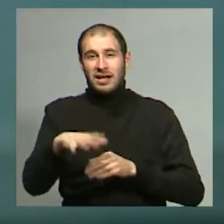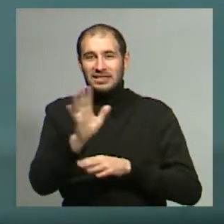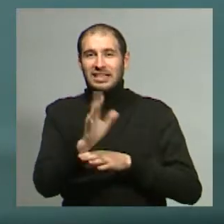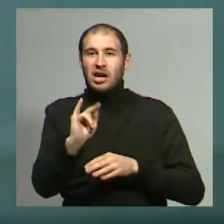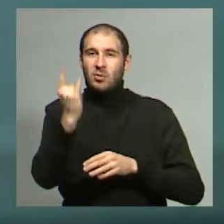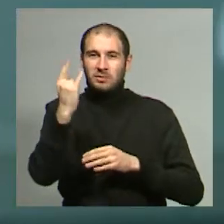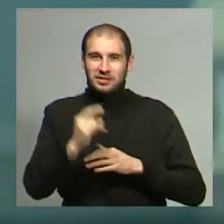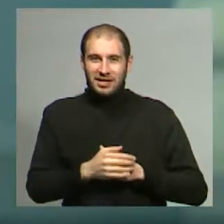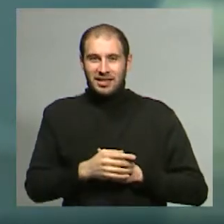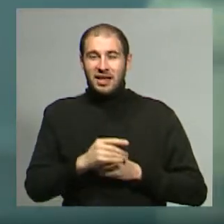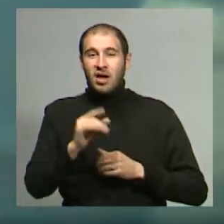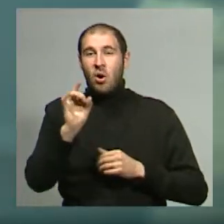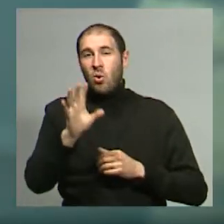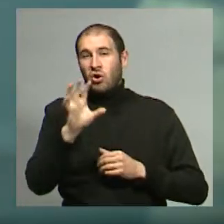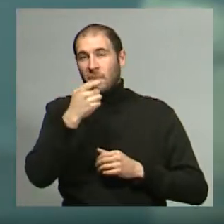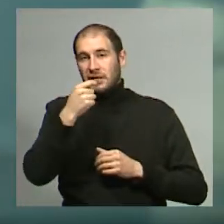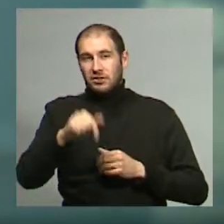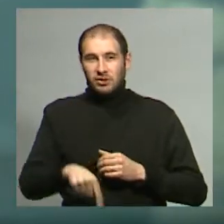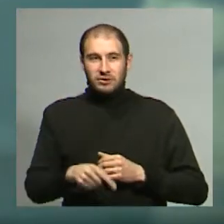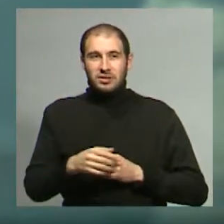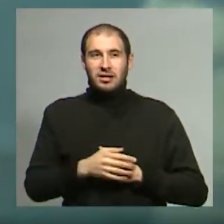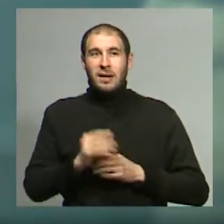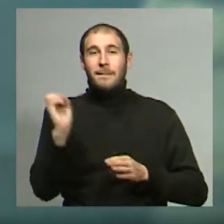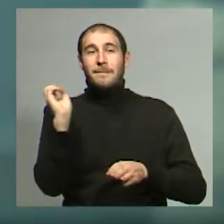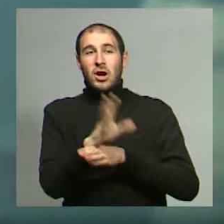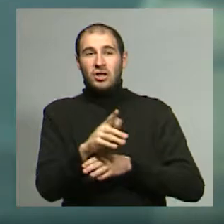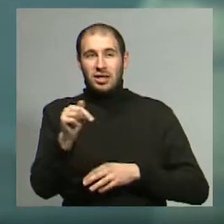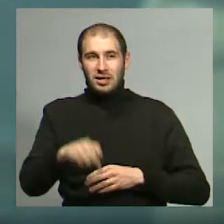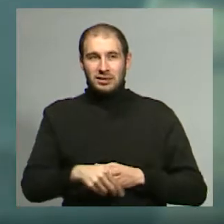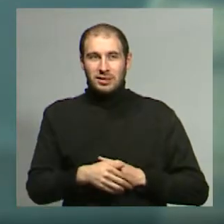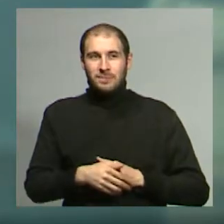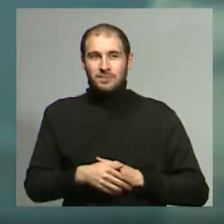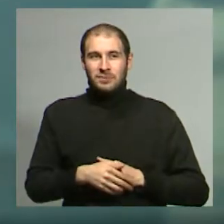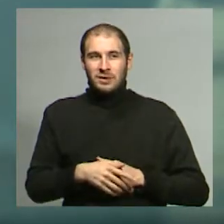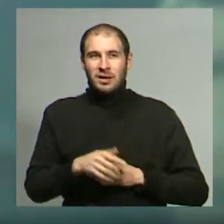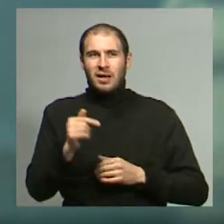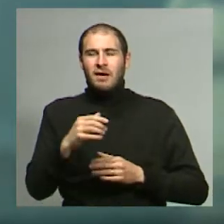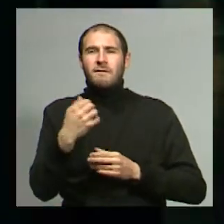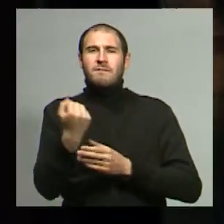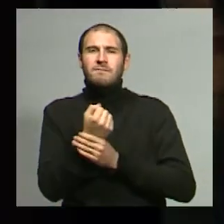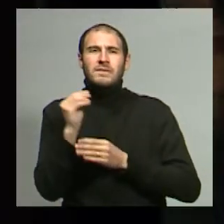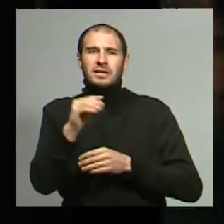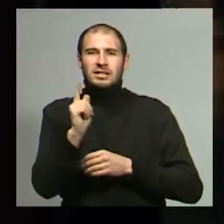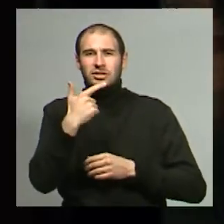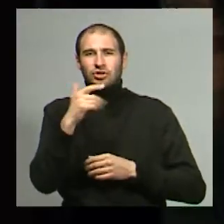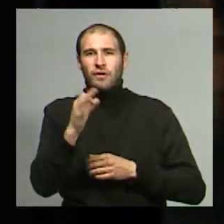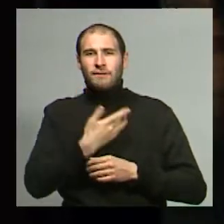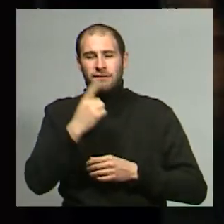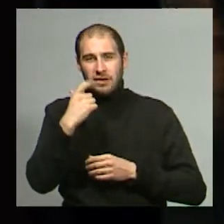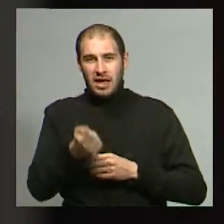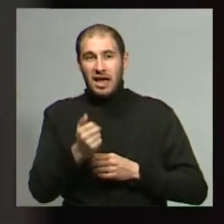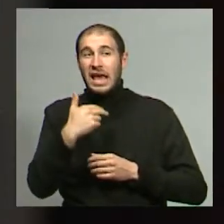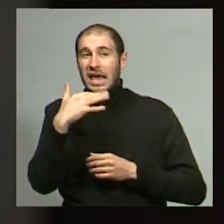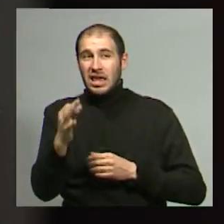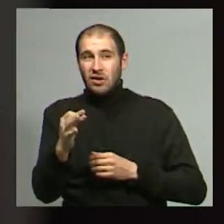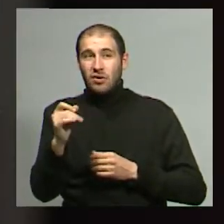Cine Universidad, el único de la provincia que lo proyecta, y te cuento que está protagonizado por Sofía Gala y su hijo